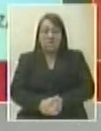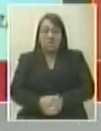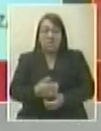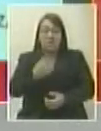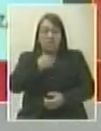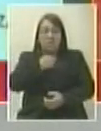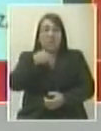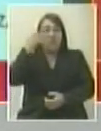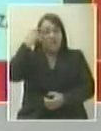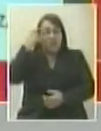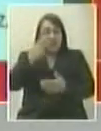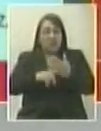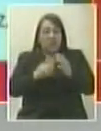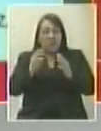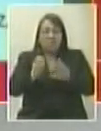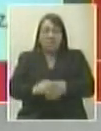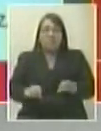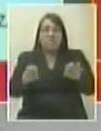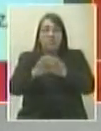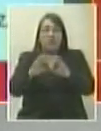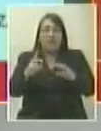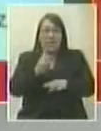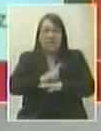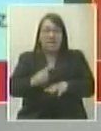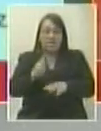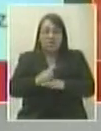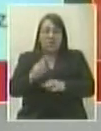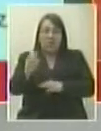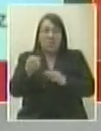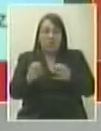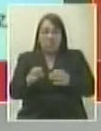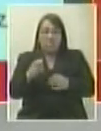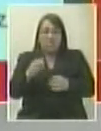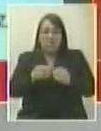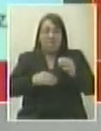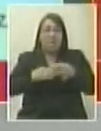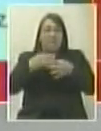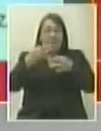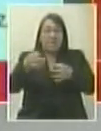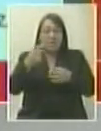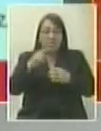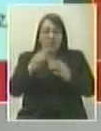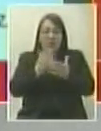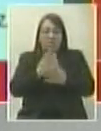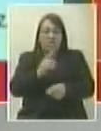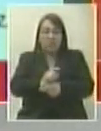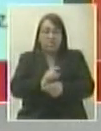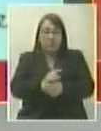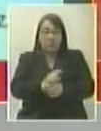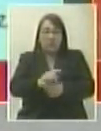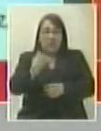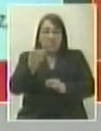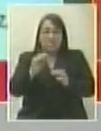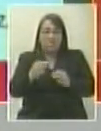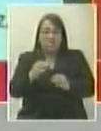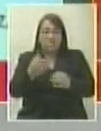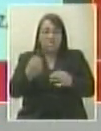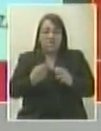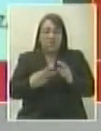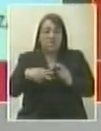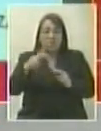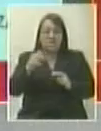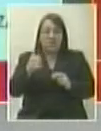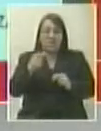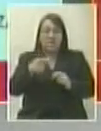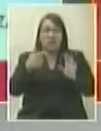considerando que el pilar del desarrollo económico pasa precisamente por la educación, el presupuesto se ha